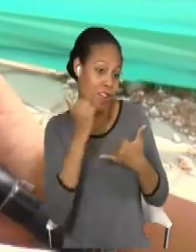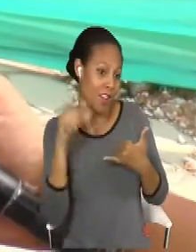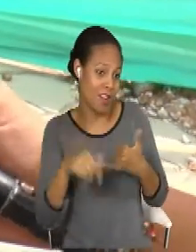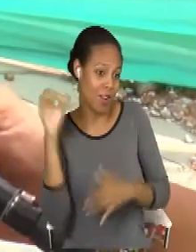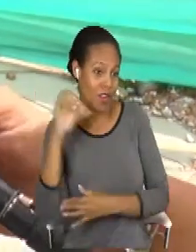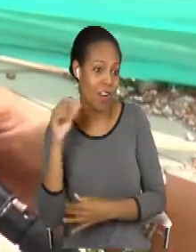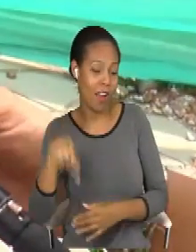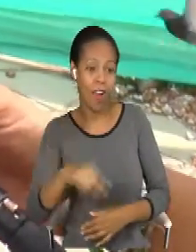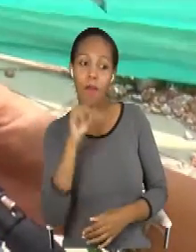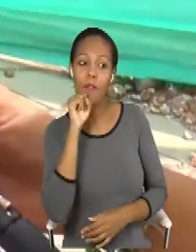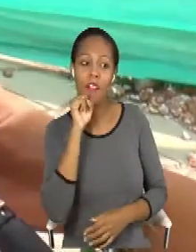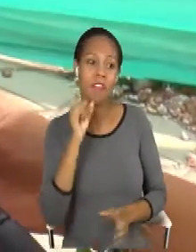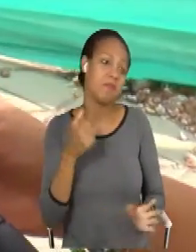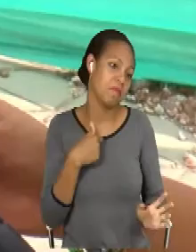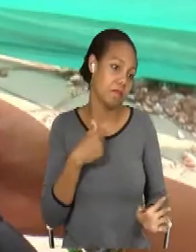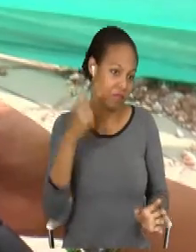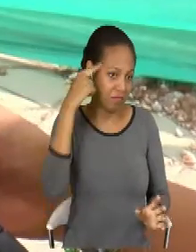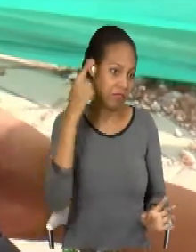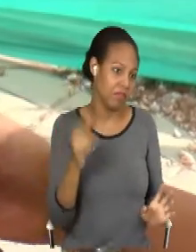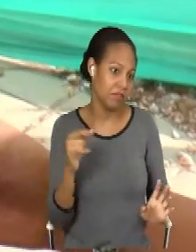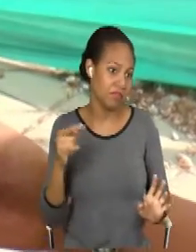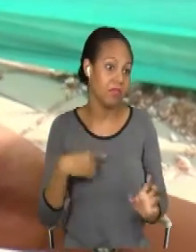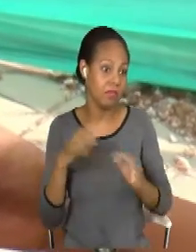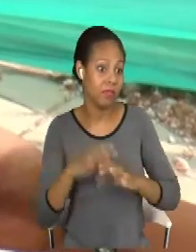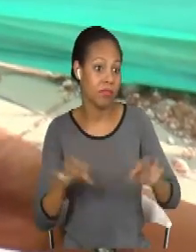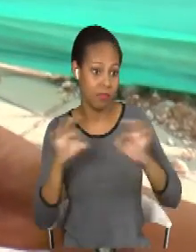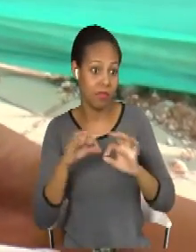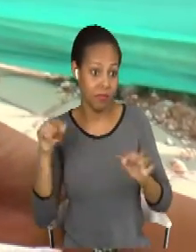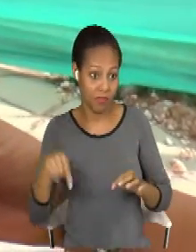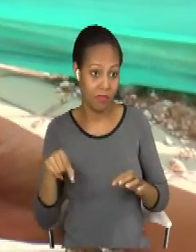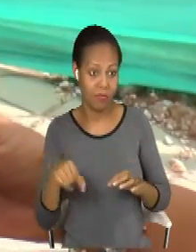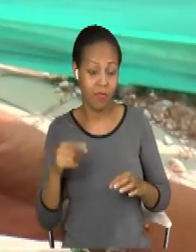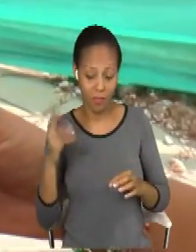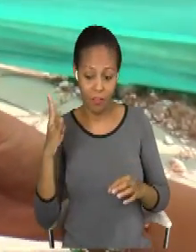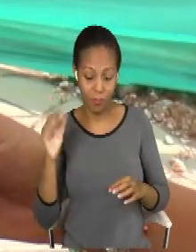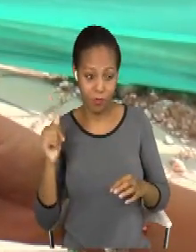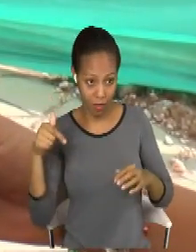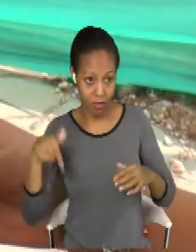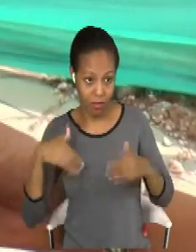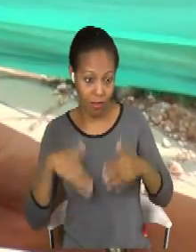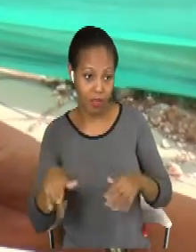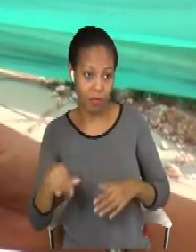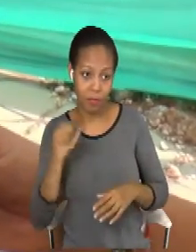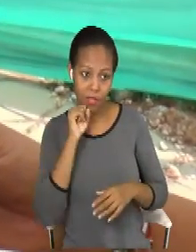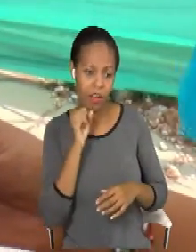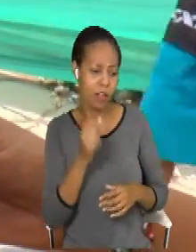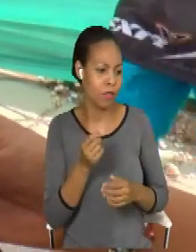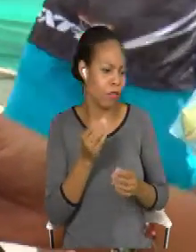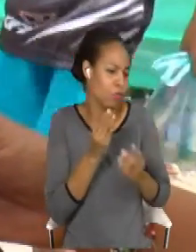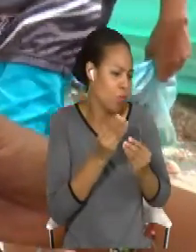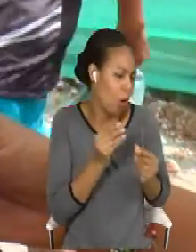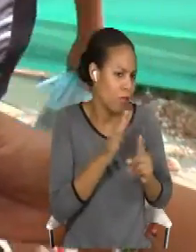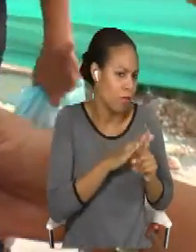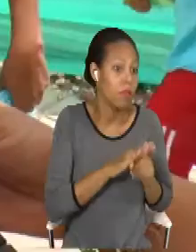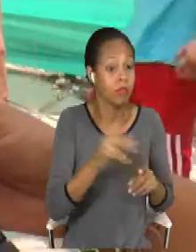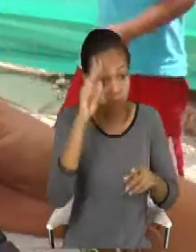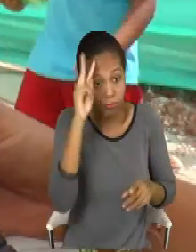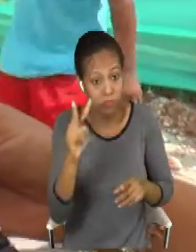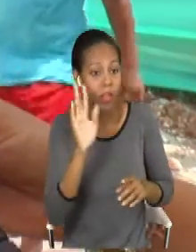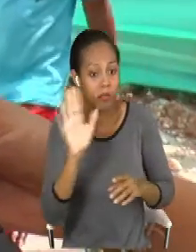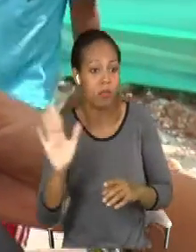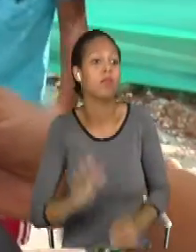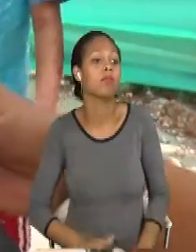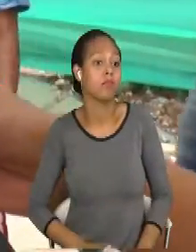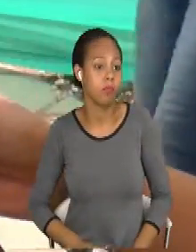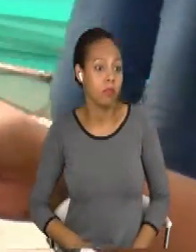mujer barranqueña para mí es algo muy importante, ya que mi esposa es de acá mismo. Sí, muy cariñosa, muy querida, respetuosa. Sí, en esa